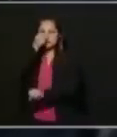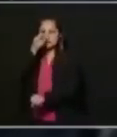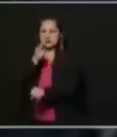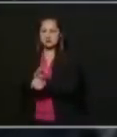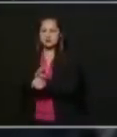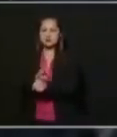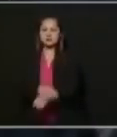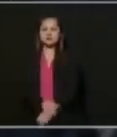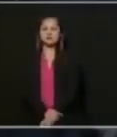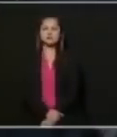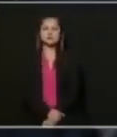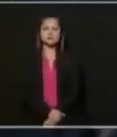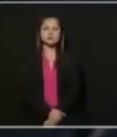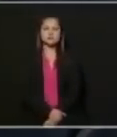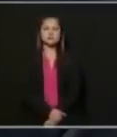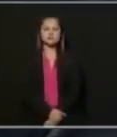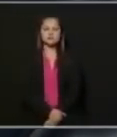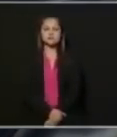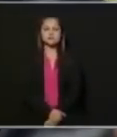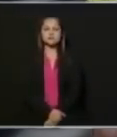De la misma manera,